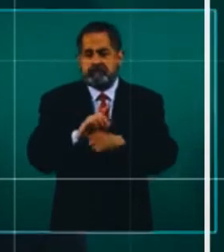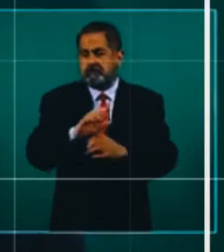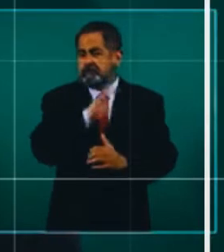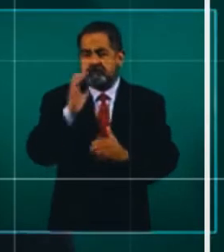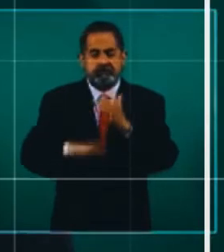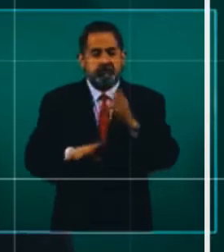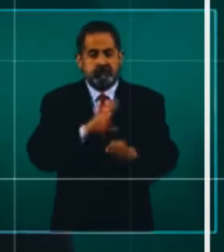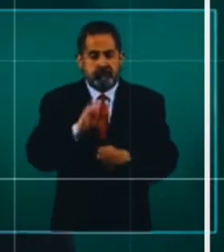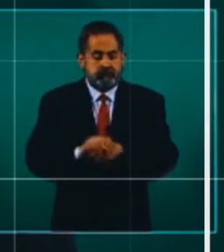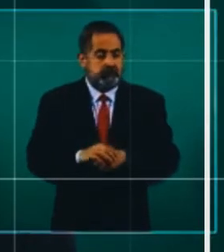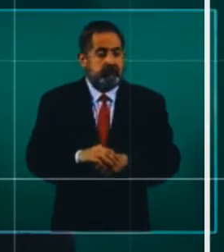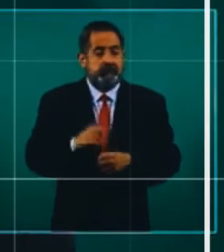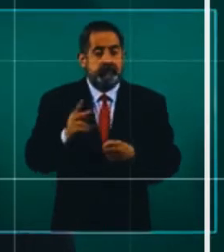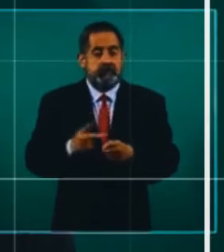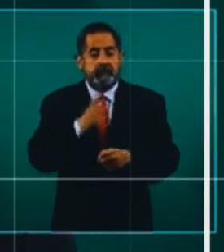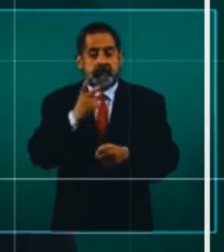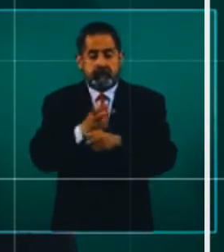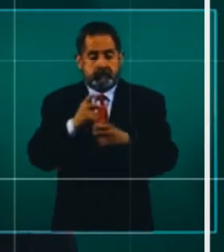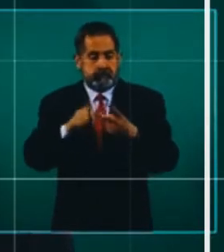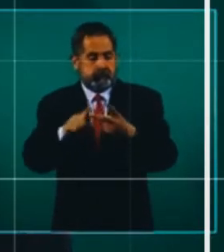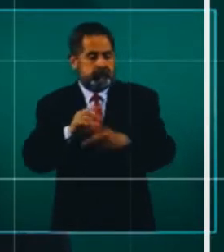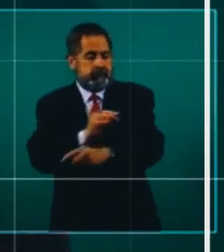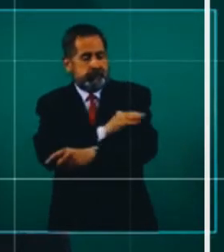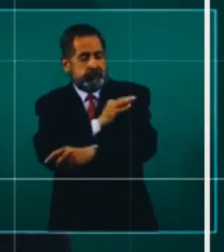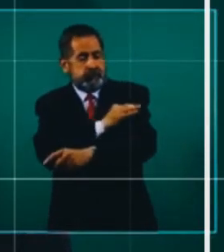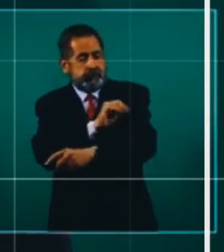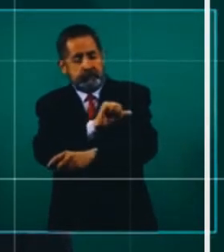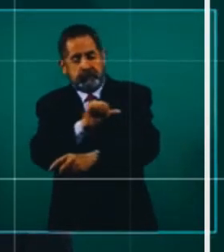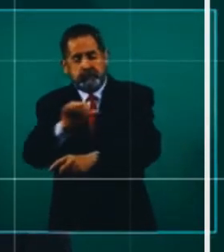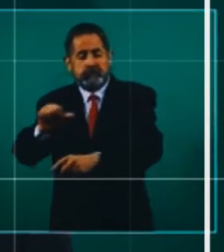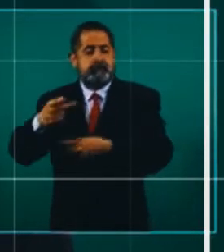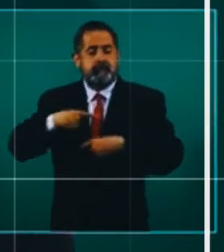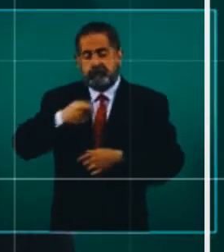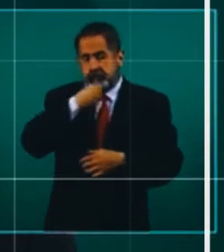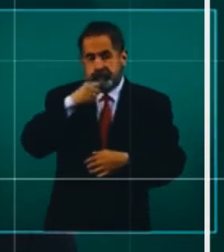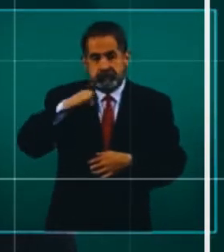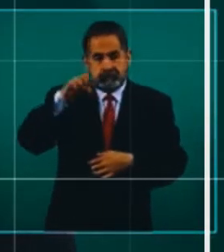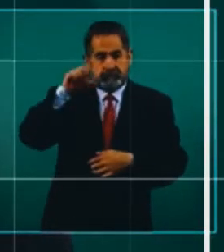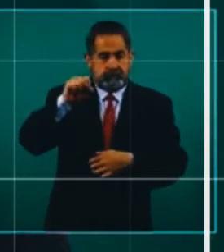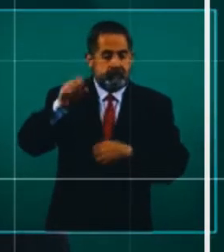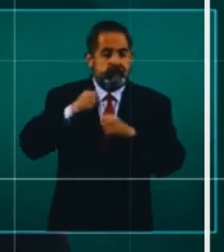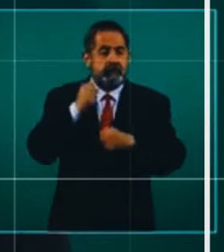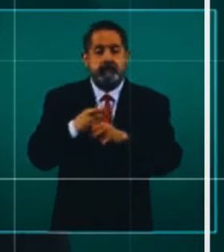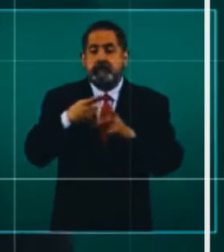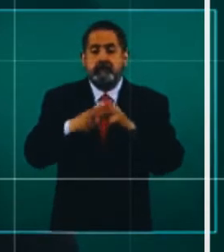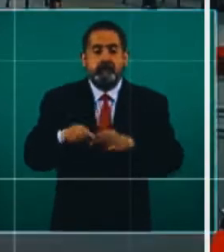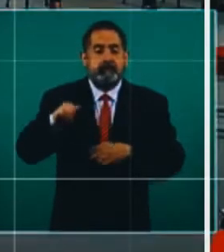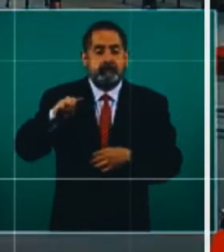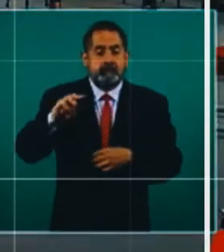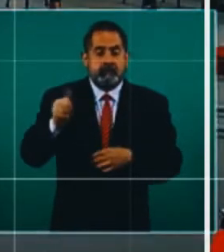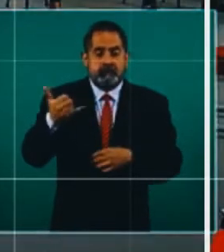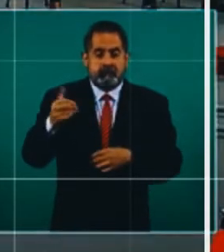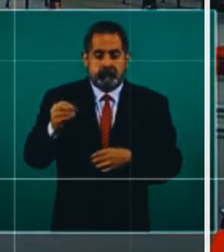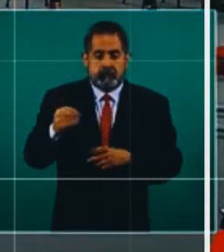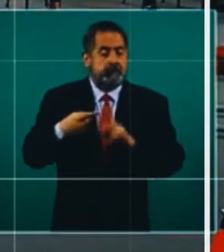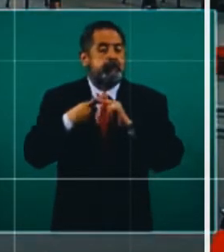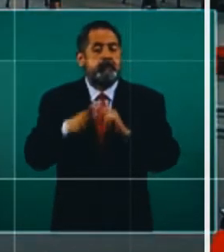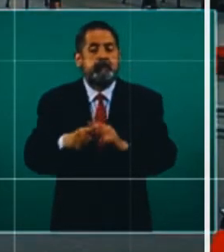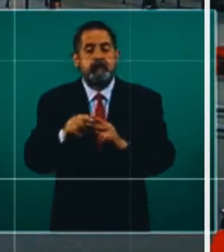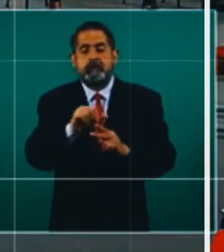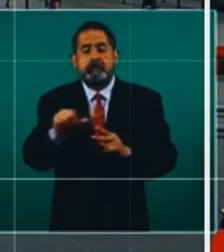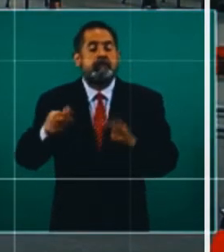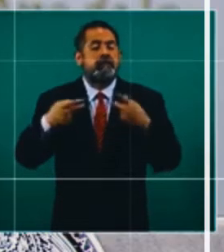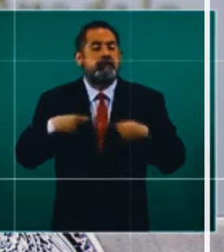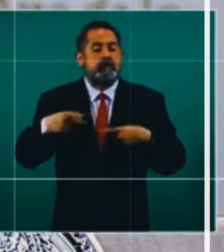las segundas dosis en personas adultas mayores de 60 años y también a partir de mayo iniciar la vacunación de